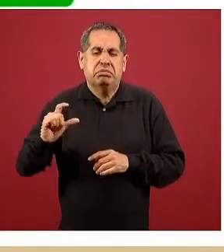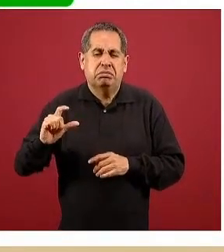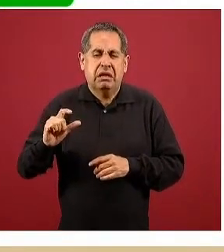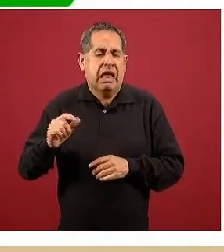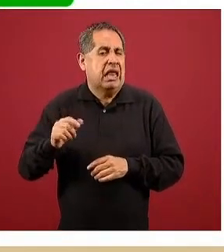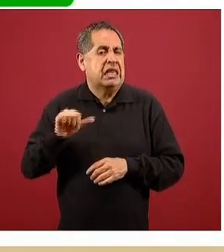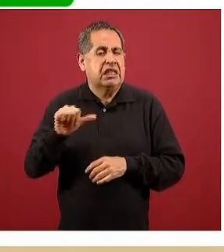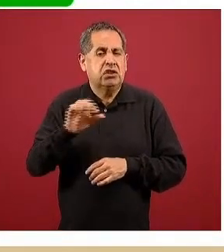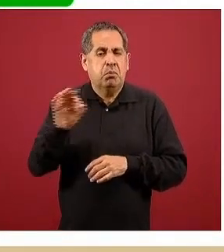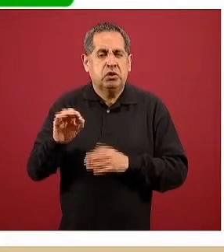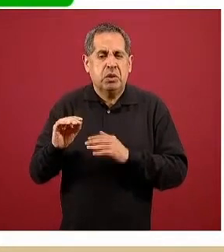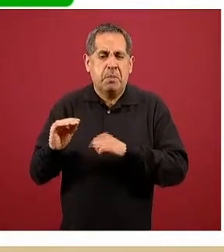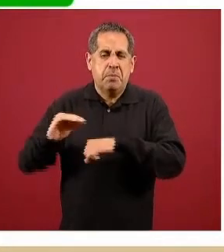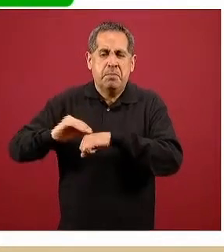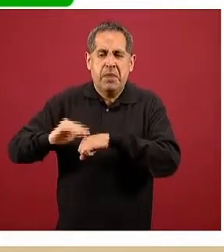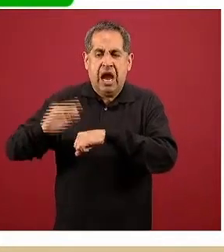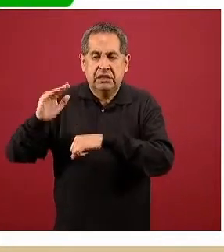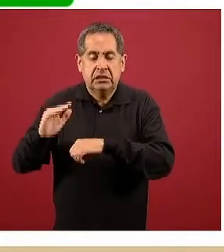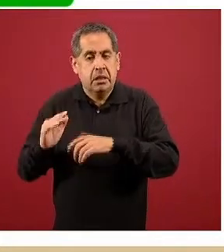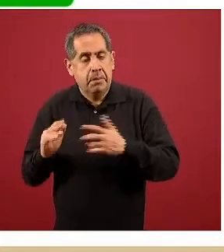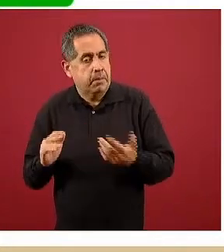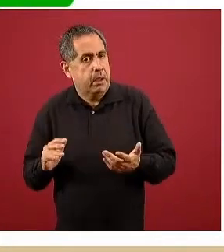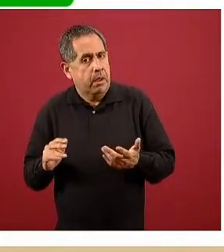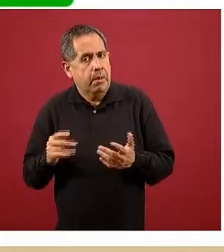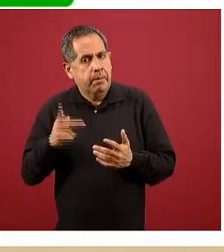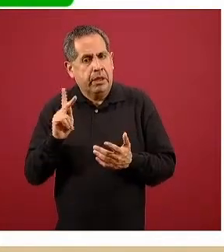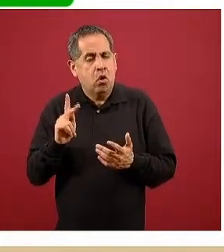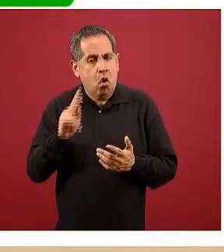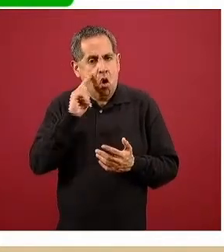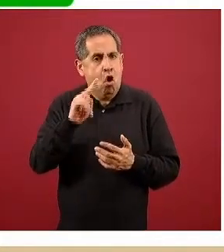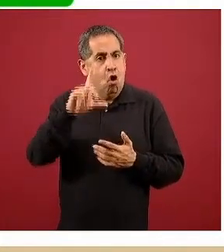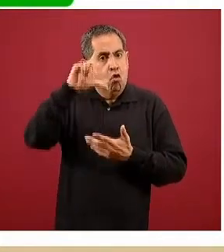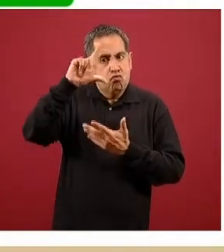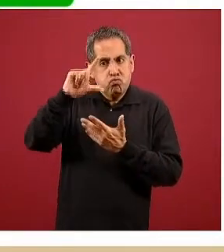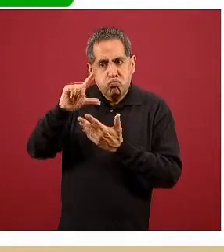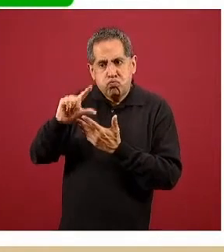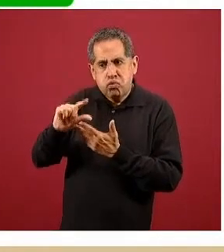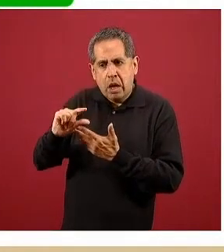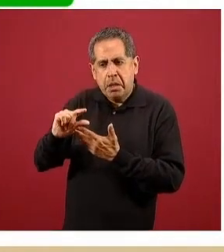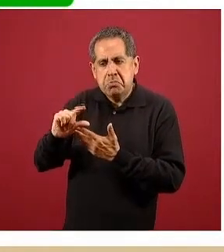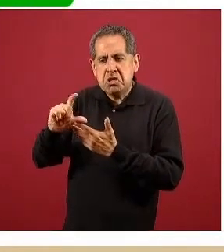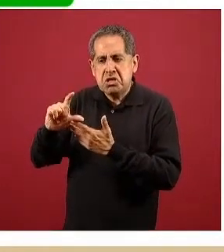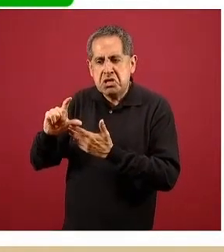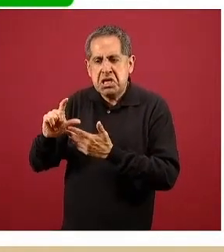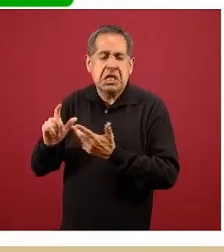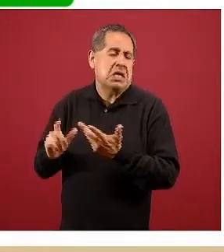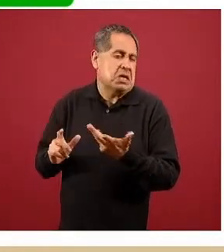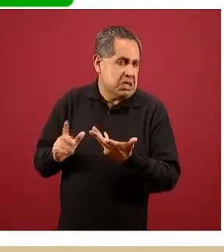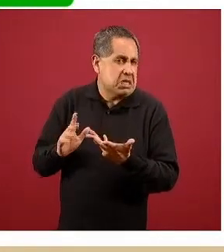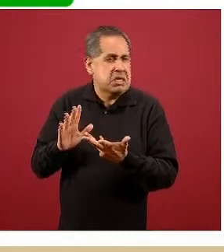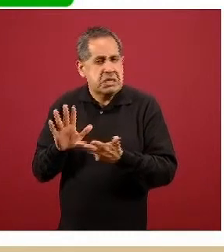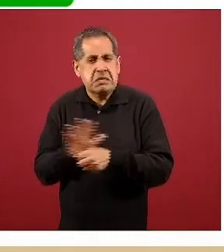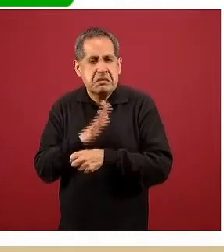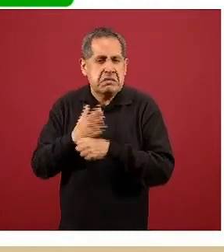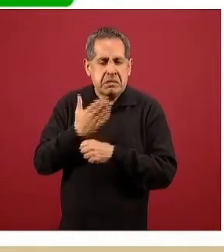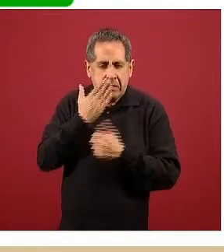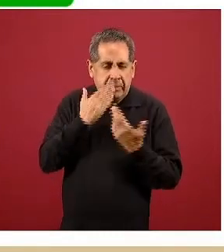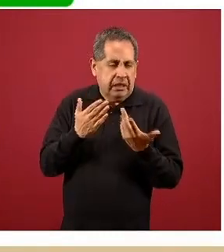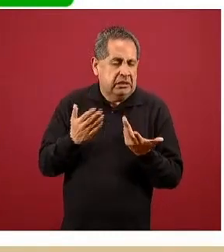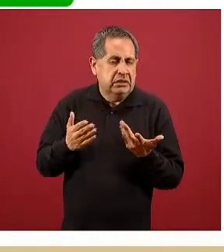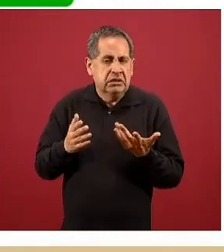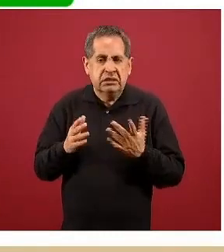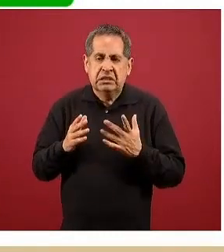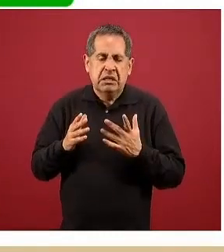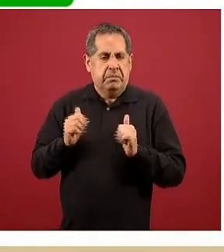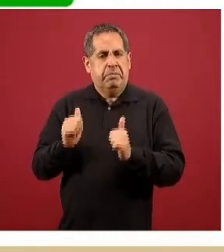del 16%, pero dada la disminución tan importante en las últimas semanas,